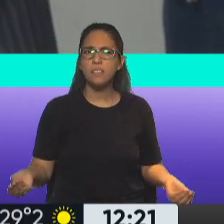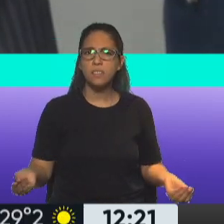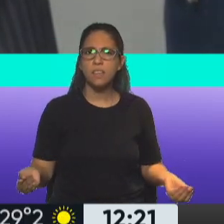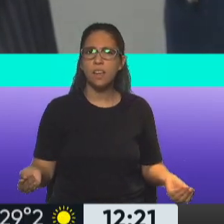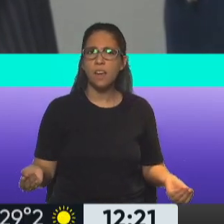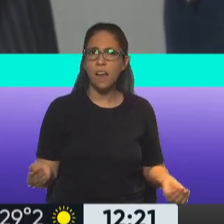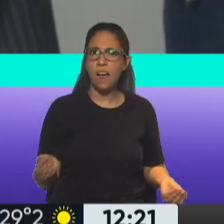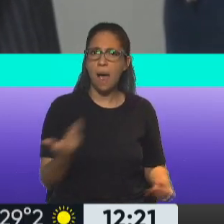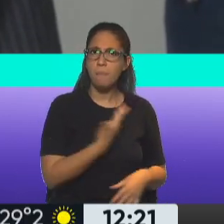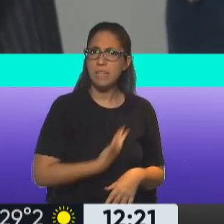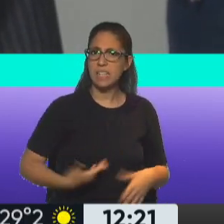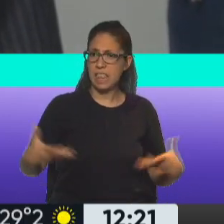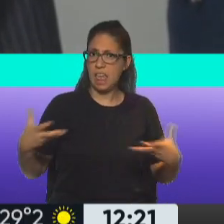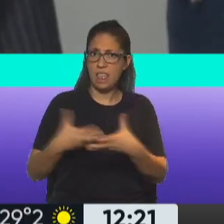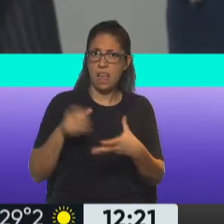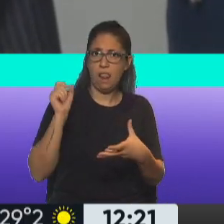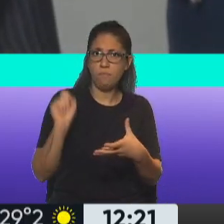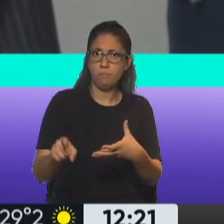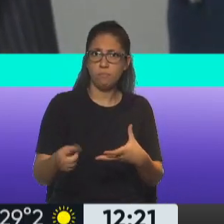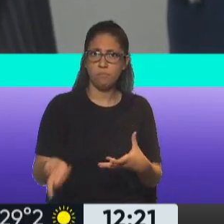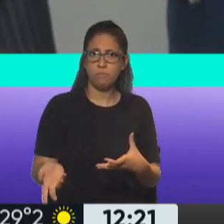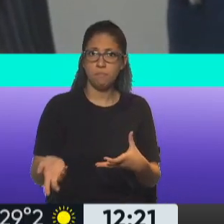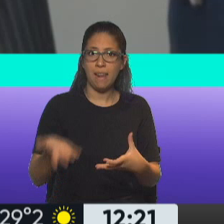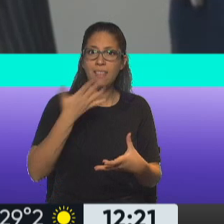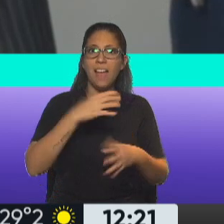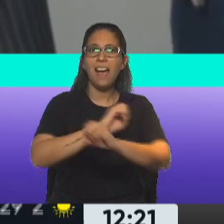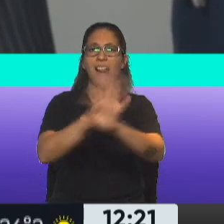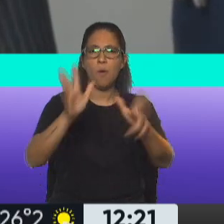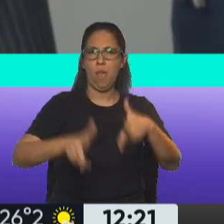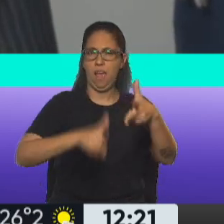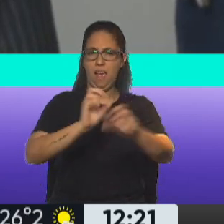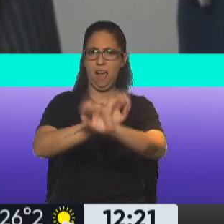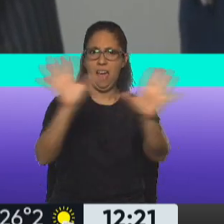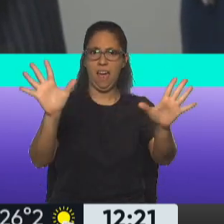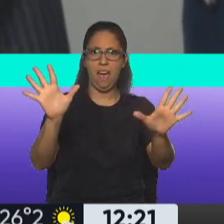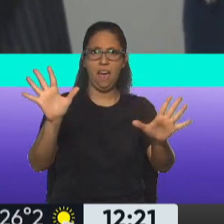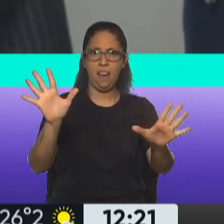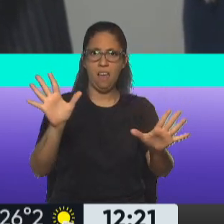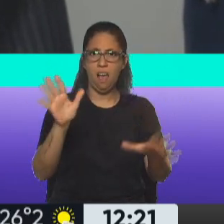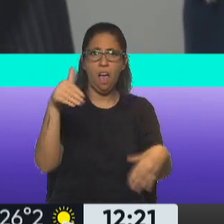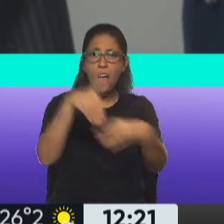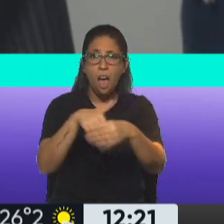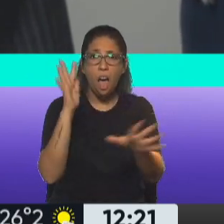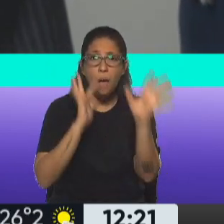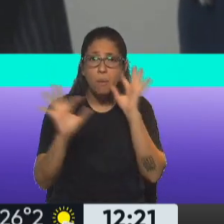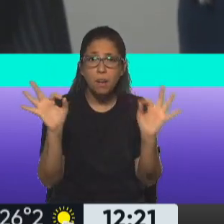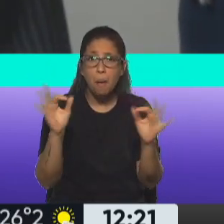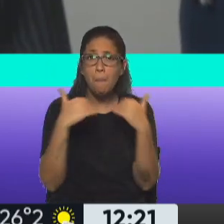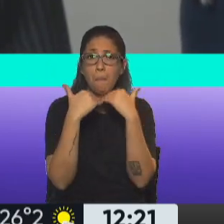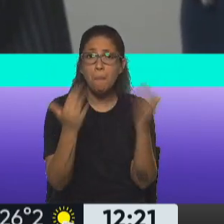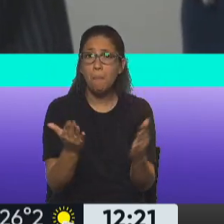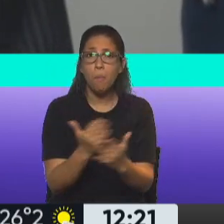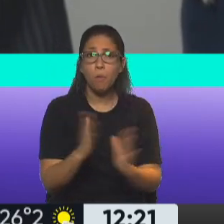la presidenta del cuerpo, esto para que se entienda en castellano lo voy a decir, ni pincha ni corta. No